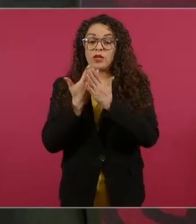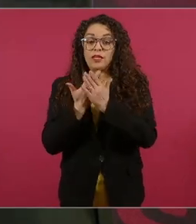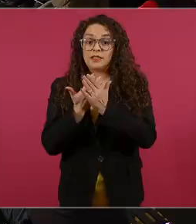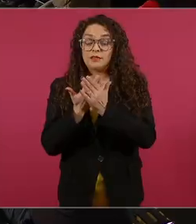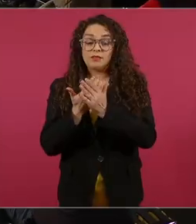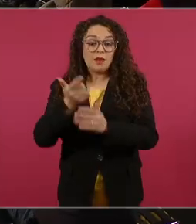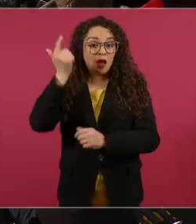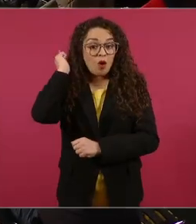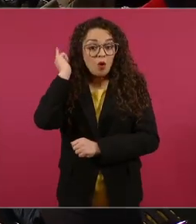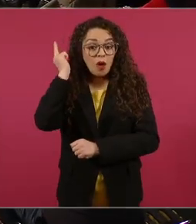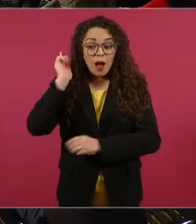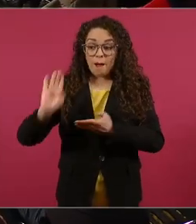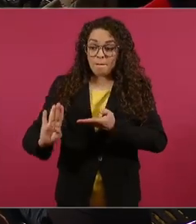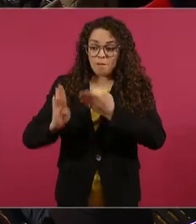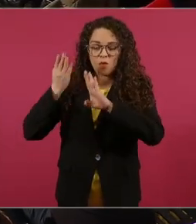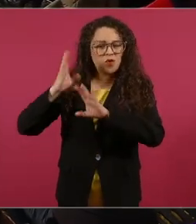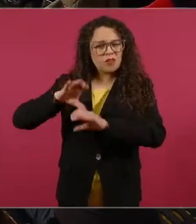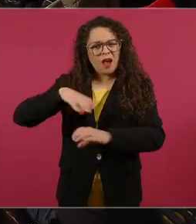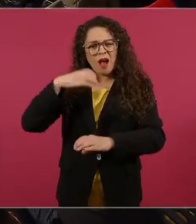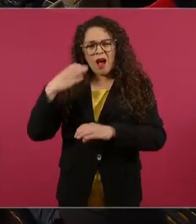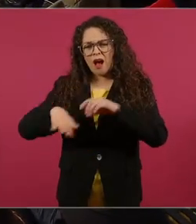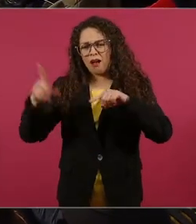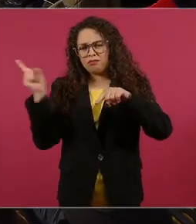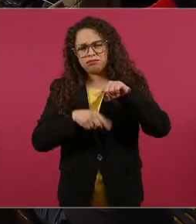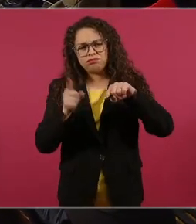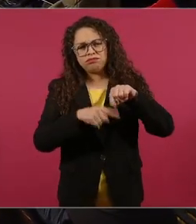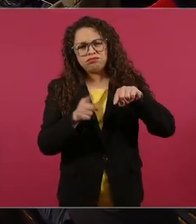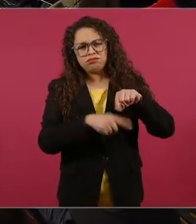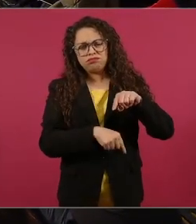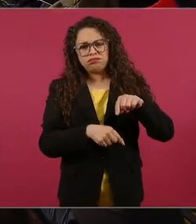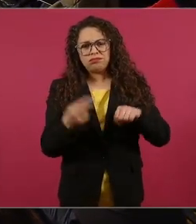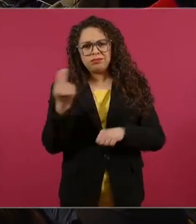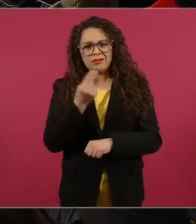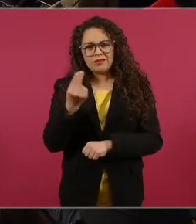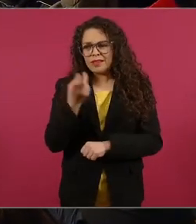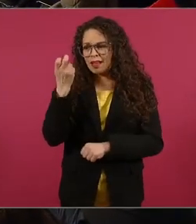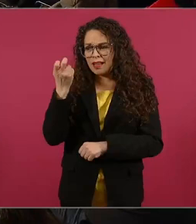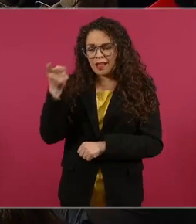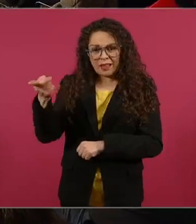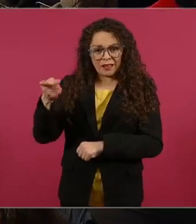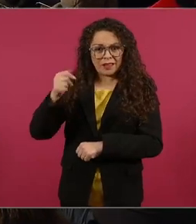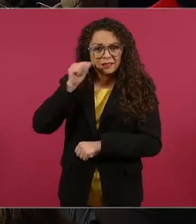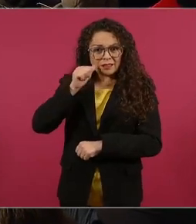mundo. Hay que luchar en contra de esto.